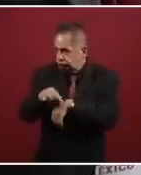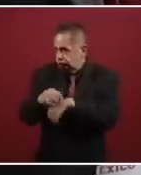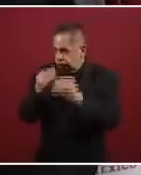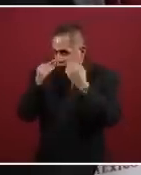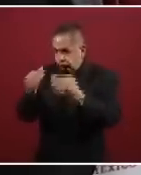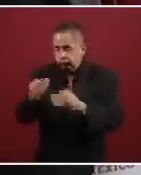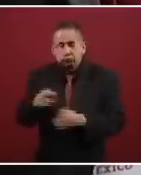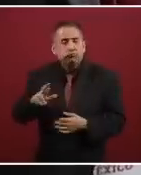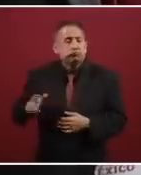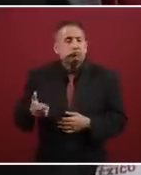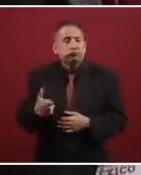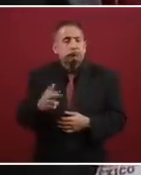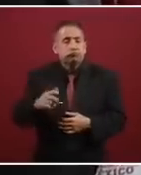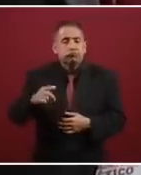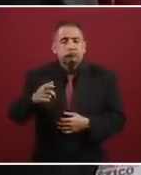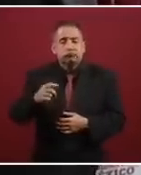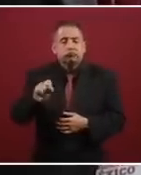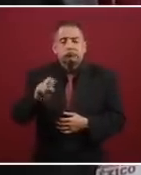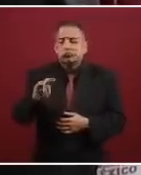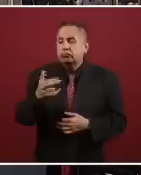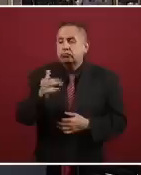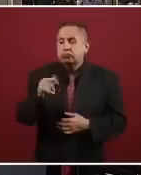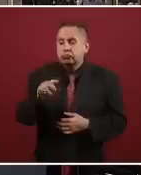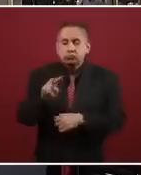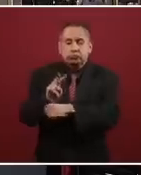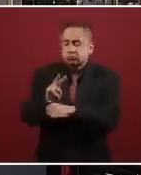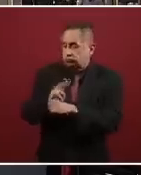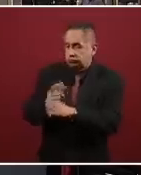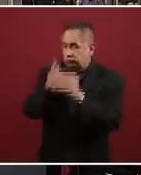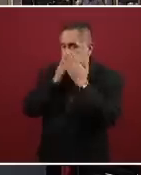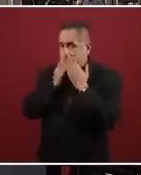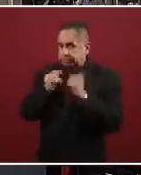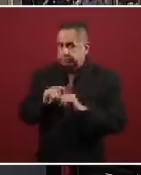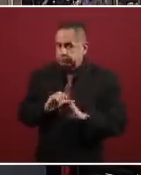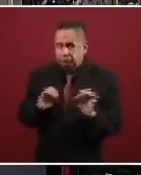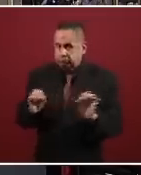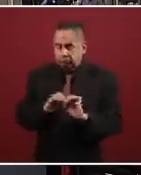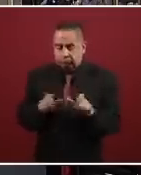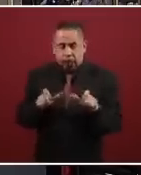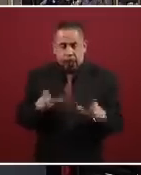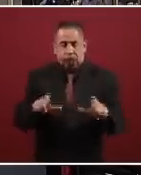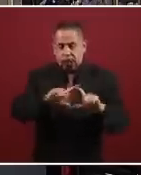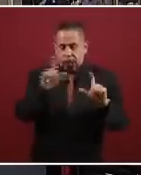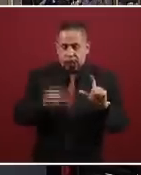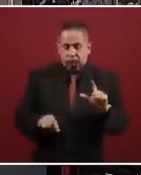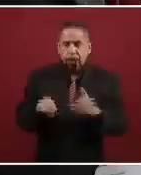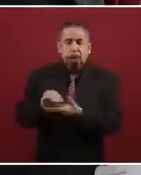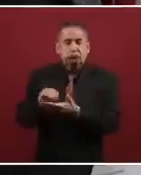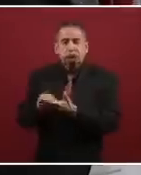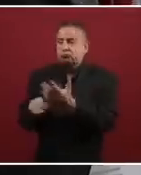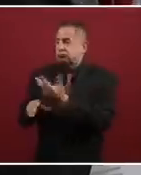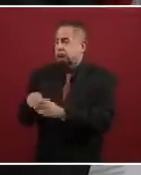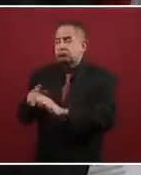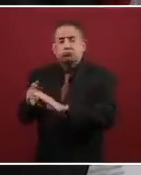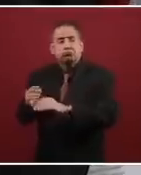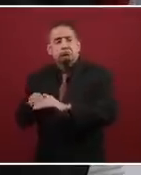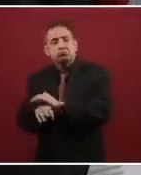el río Suchiate no hay vigilancia de parte de la Guardia Nacional, continúan pasando los migrantes.